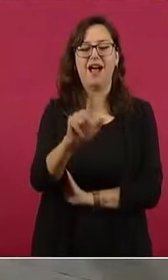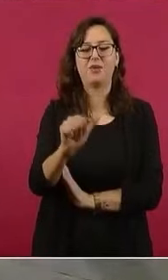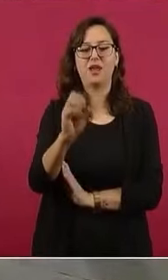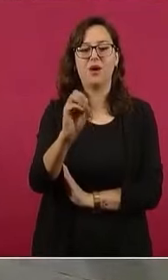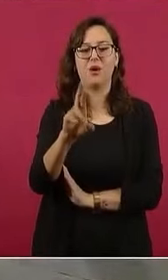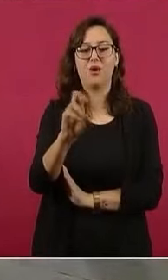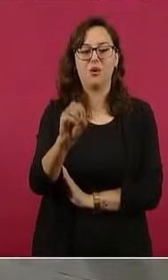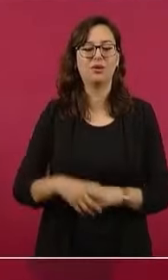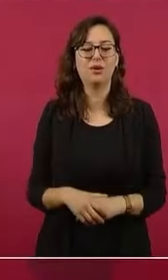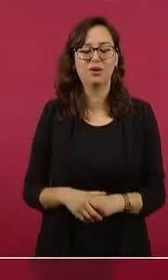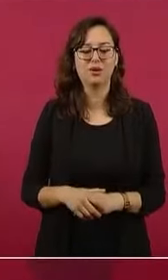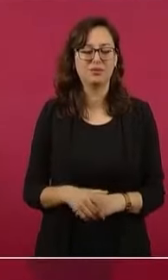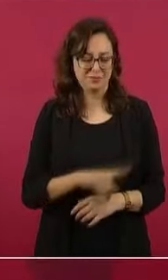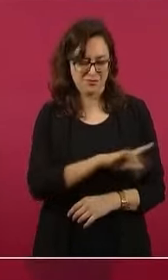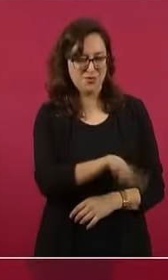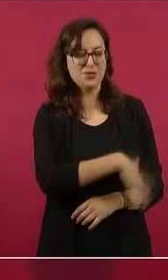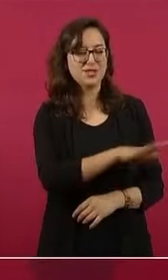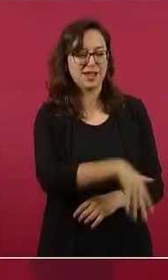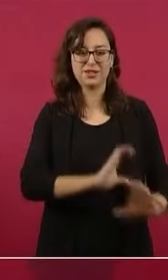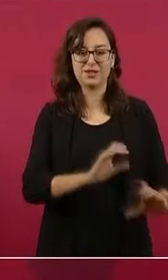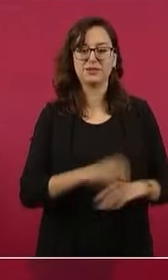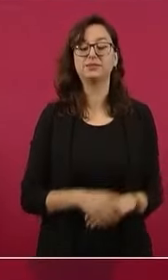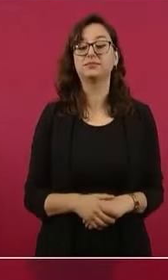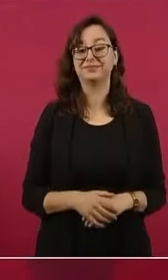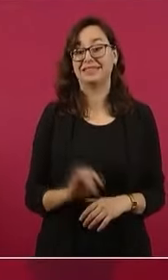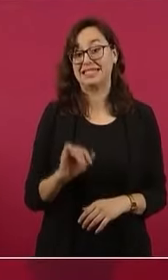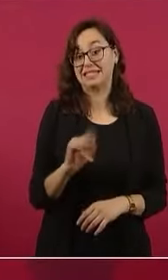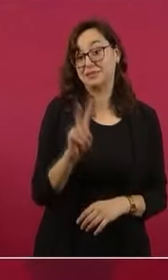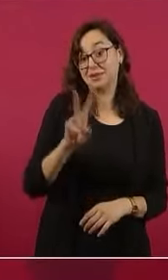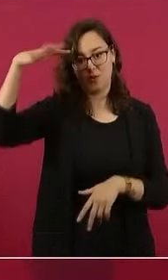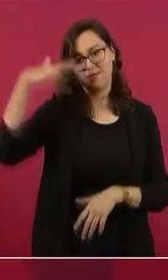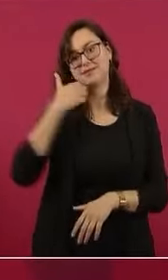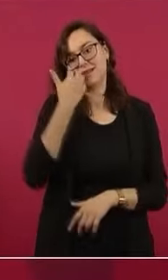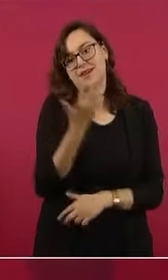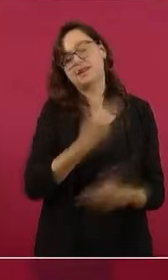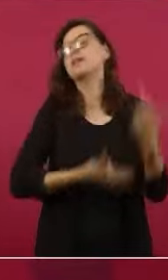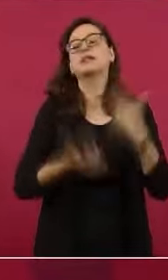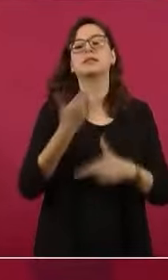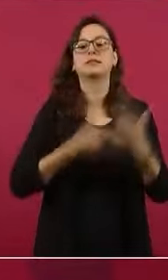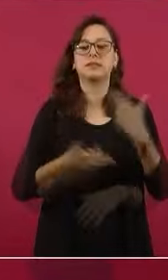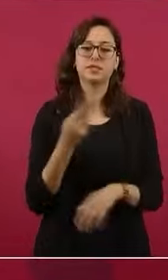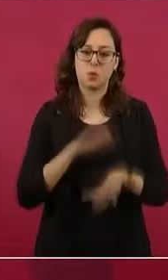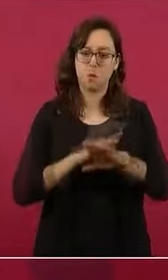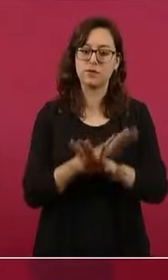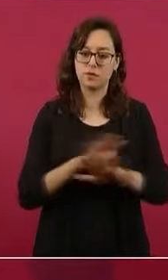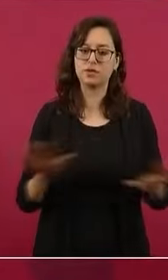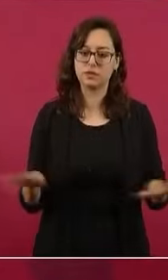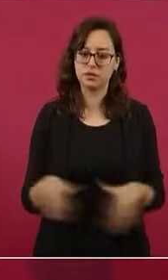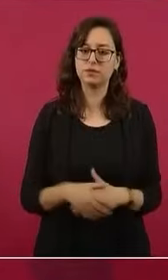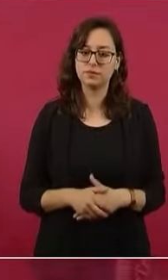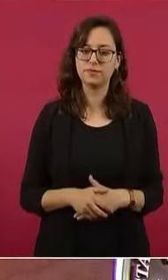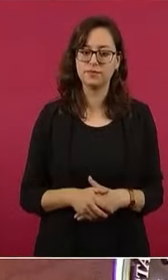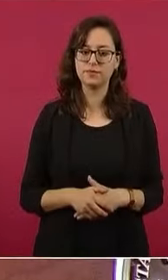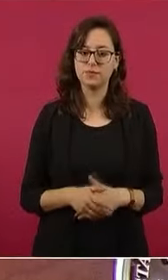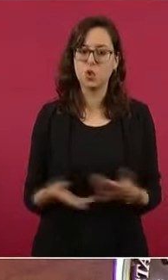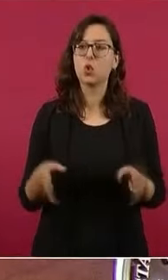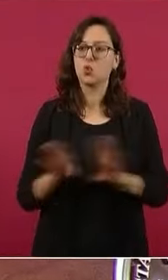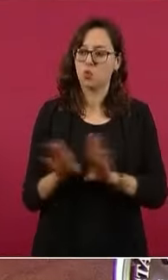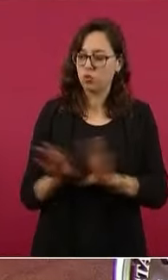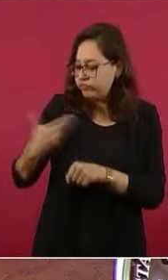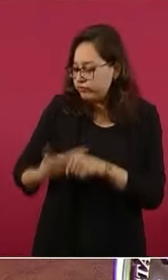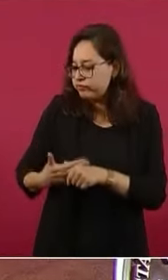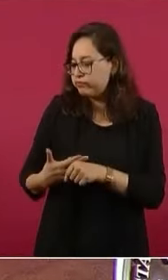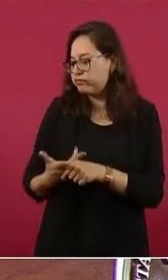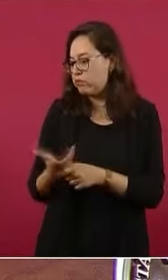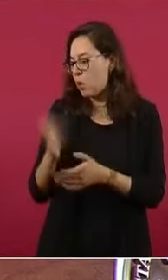muchos papás o gente grande que quiere venir y necesita información, ¿sí? De qué facilidades